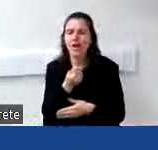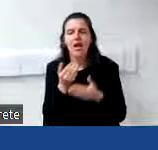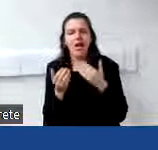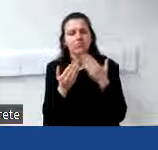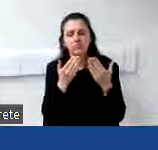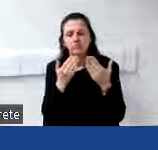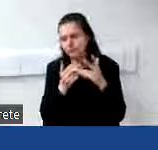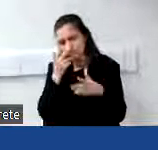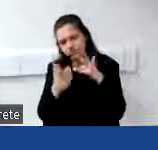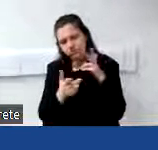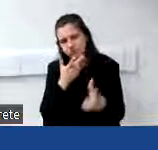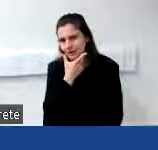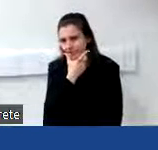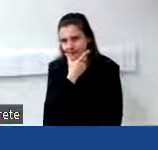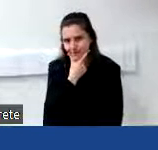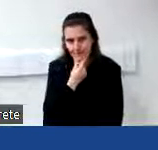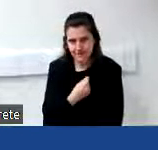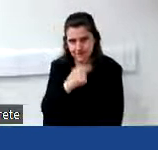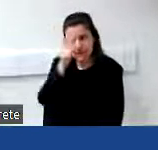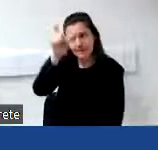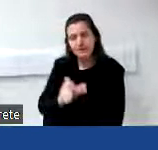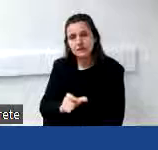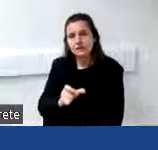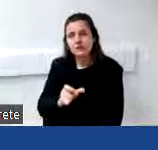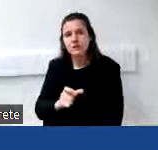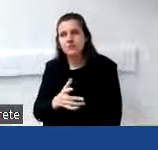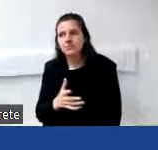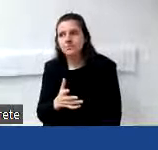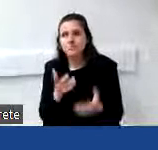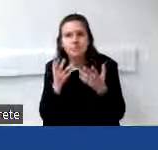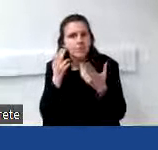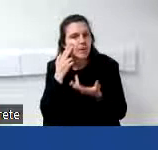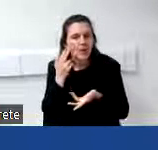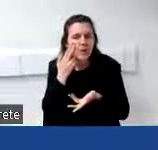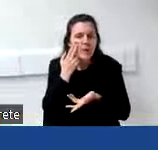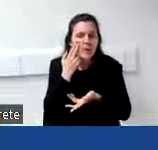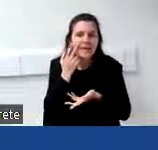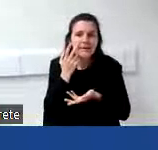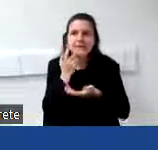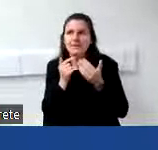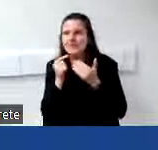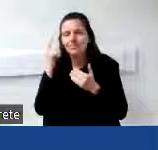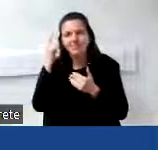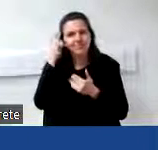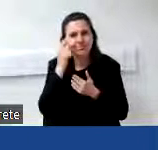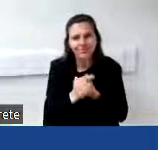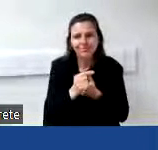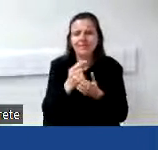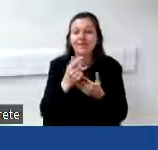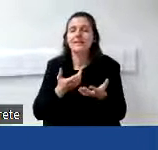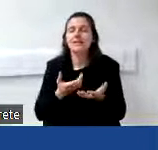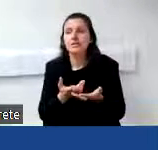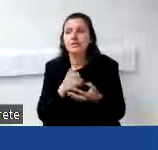tener dificultades, hay que entender que quizás su coeficiente intelectual es bastante descendido, entonces, bueno, tener